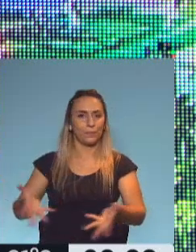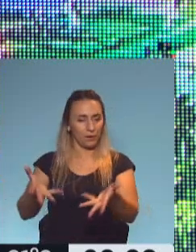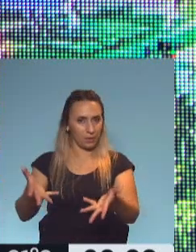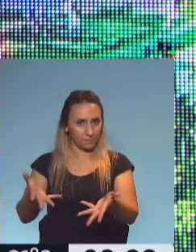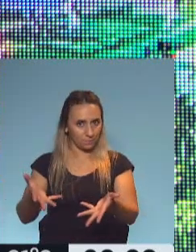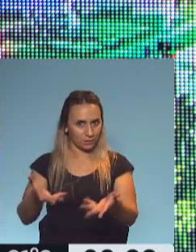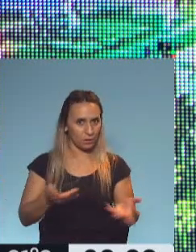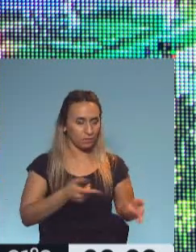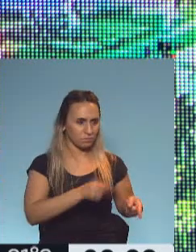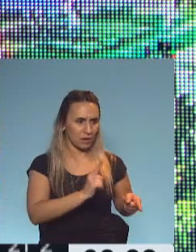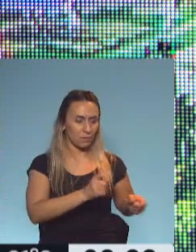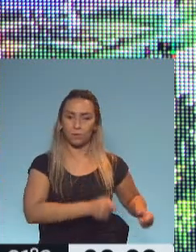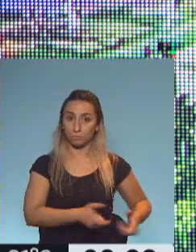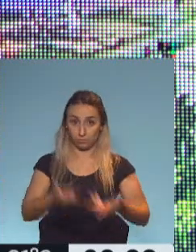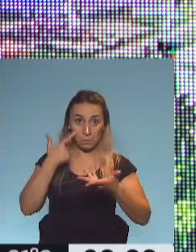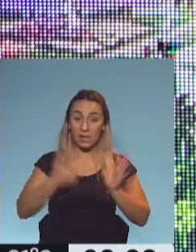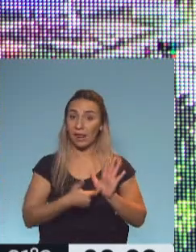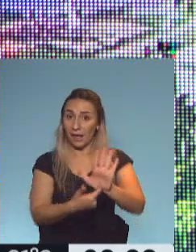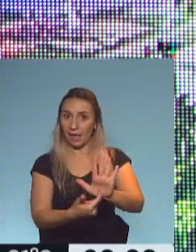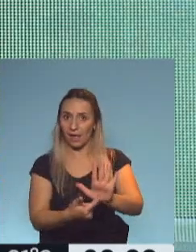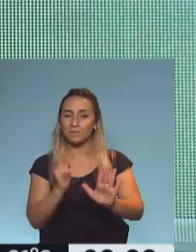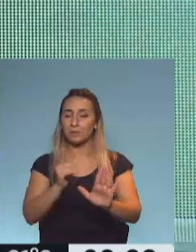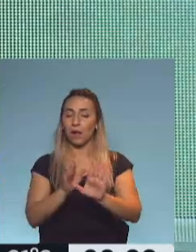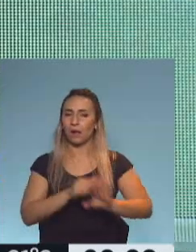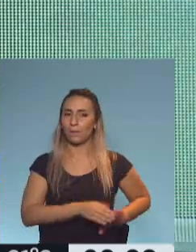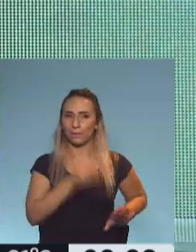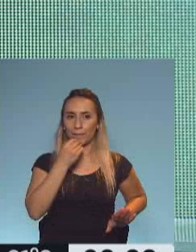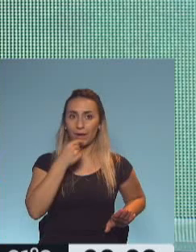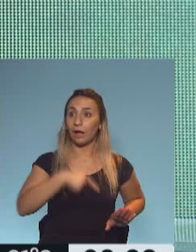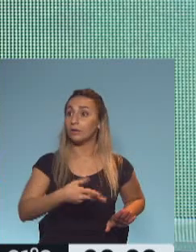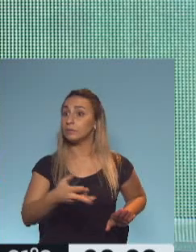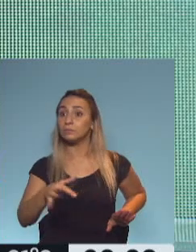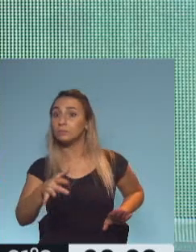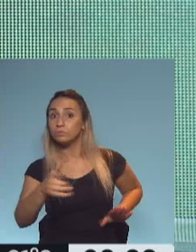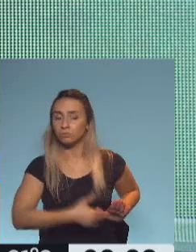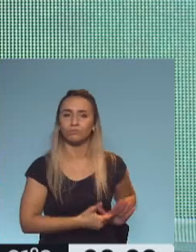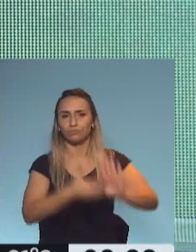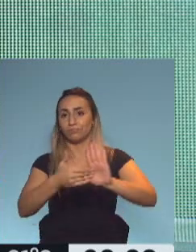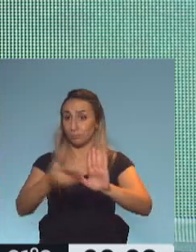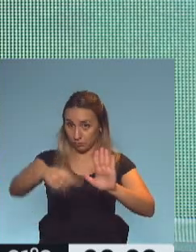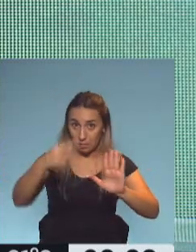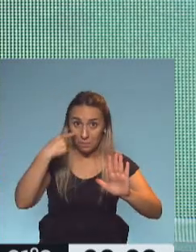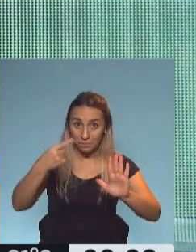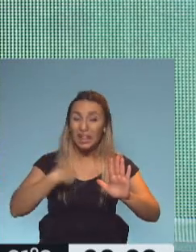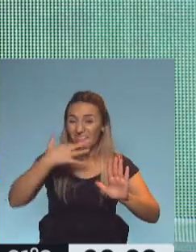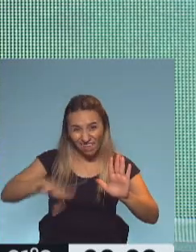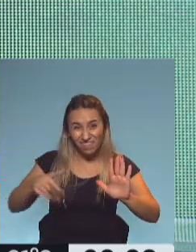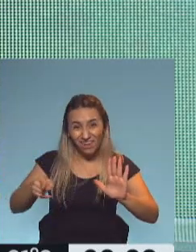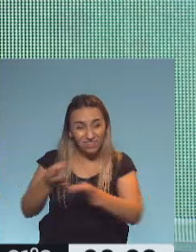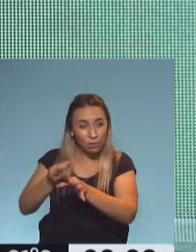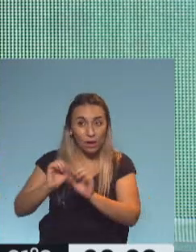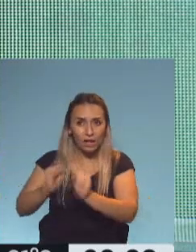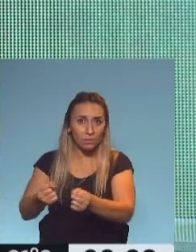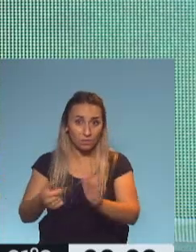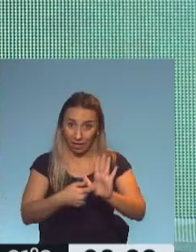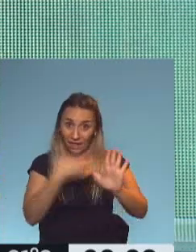para que se entienda por qué no. Quizás hay un problema de comunicación, digamos, en sostener la comunicación y la gravedad de la situación, porque nunca se dijo que no se iba a